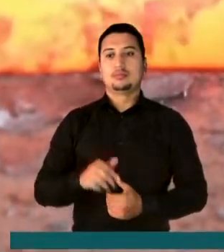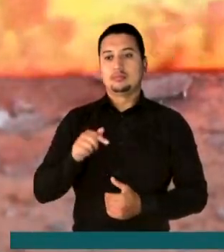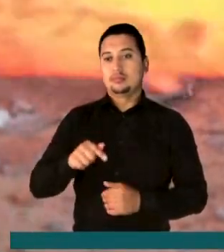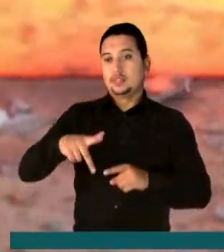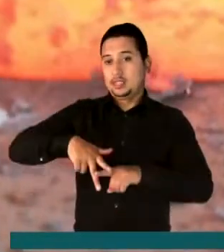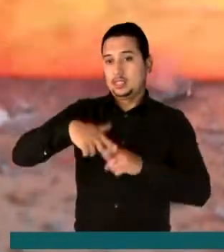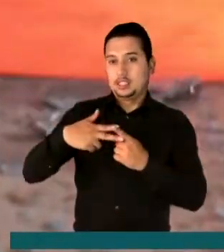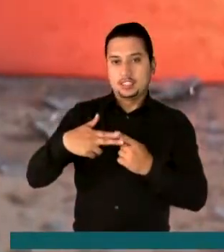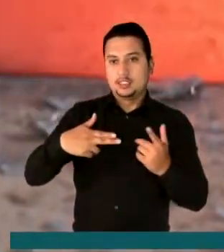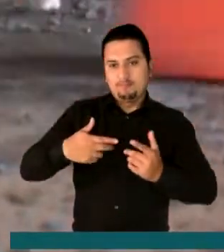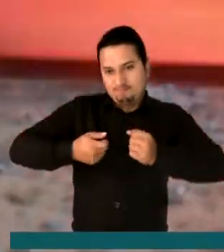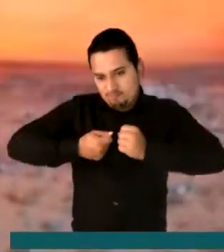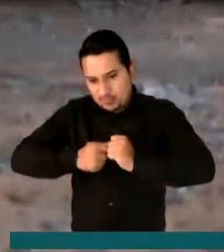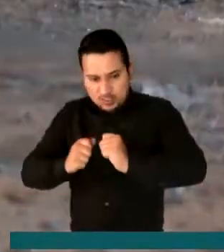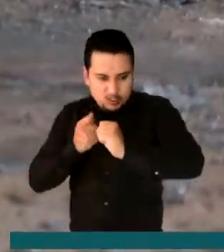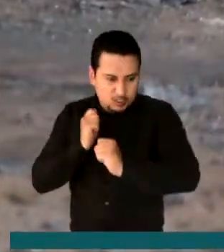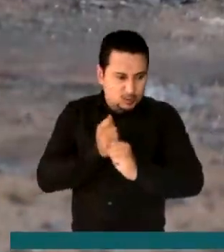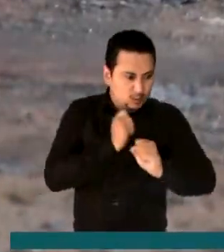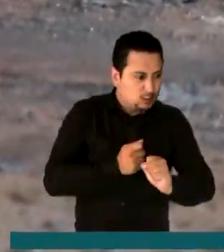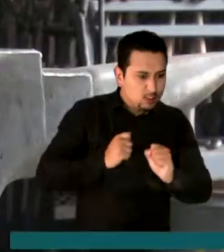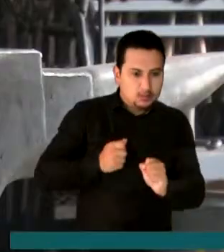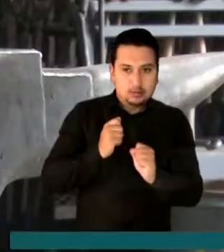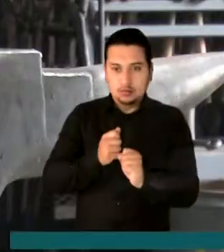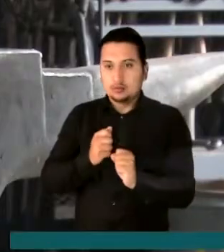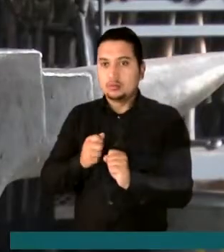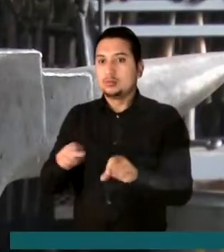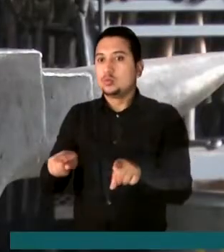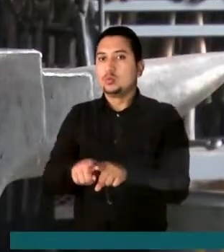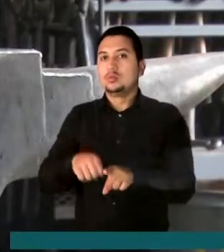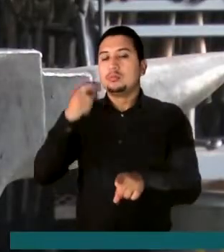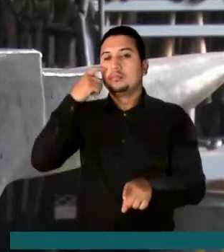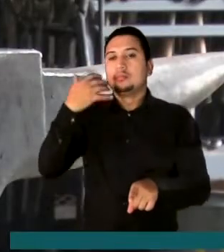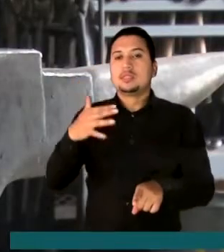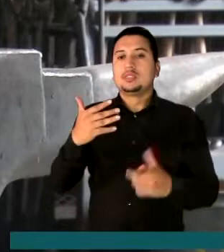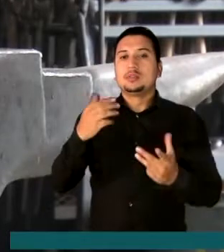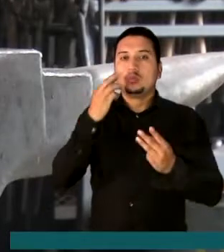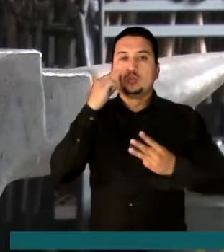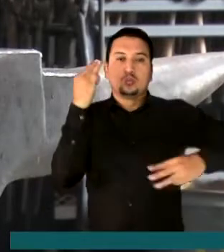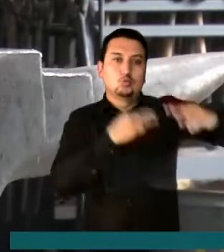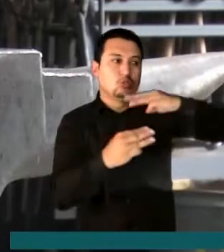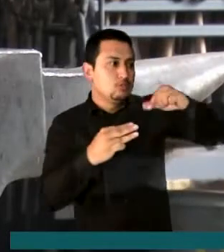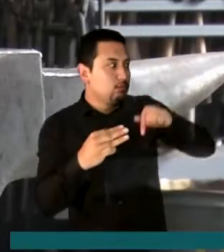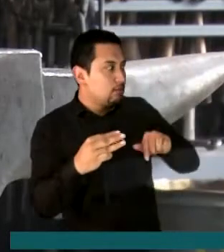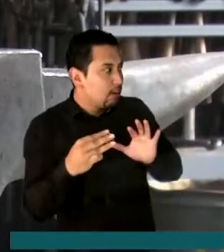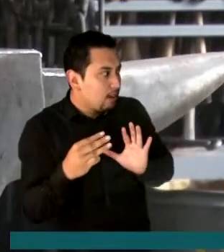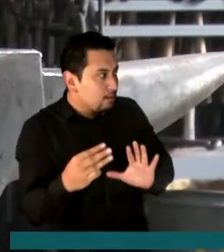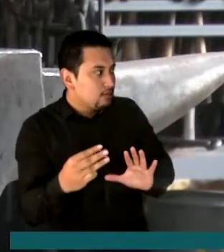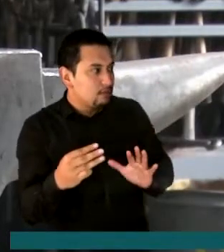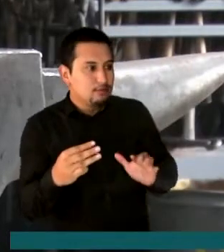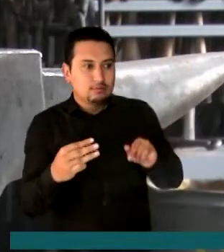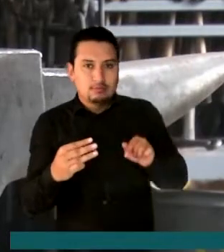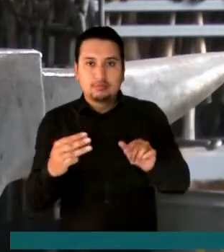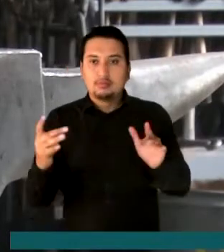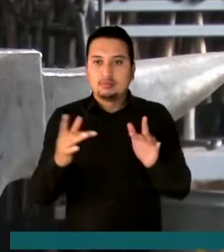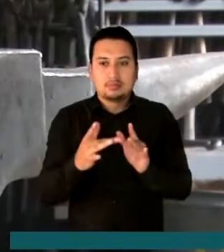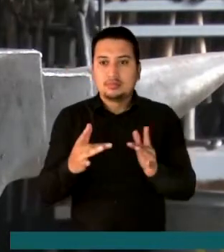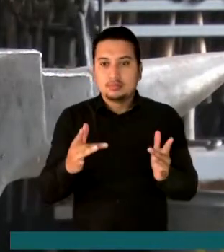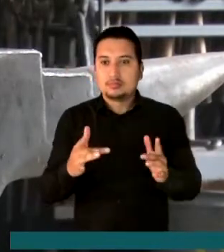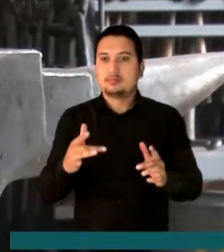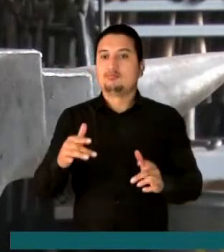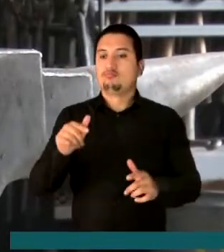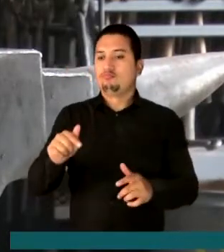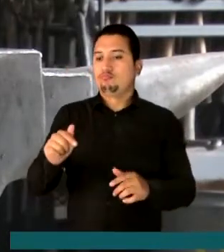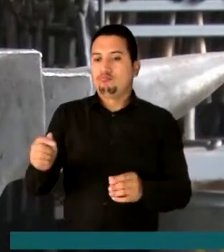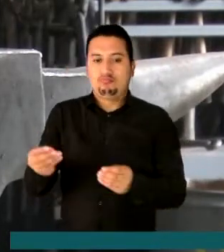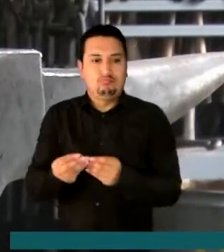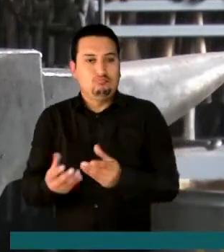Los talleres de forja eran exactamente esto que vemos acá. Y aunque parece un museo, parece un lugar de decoración donde se han